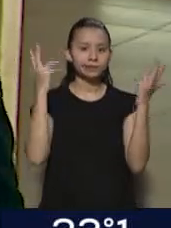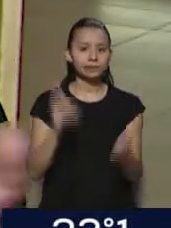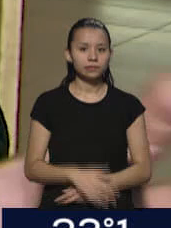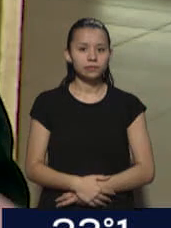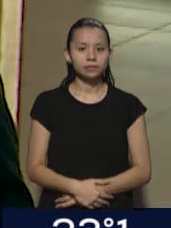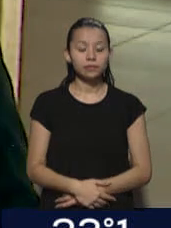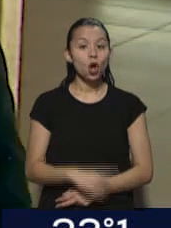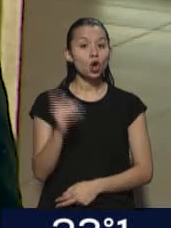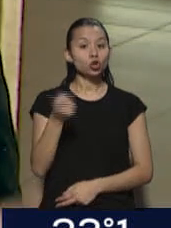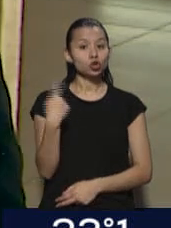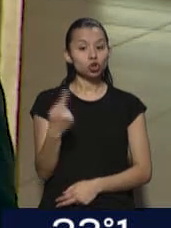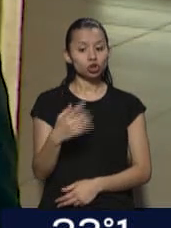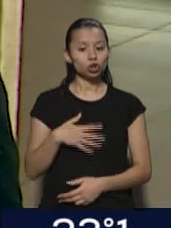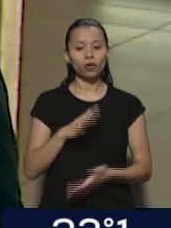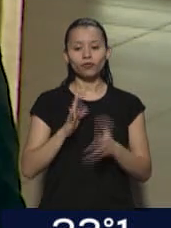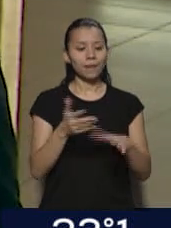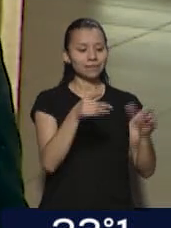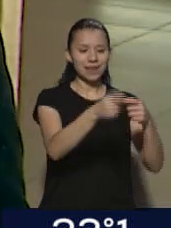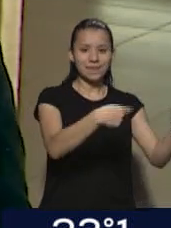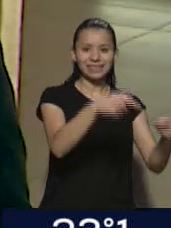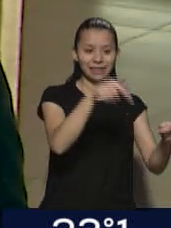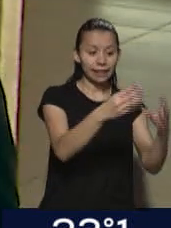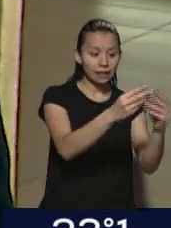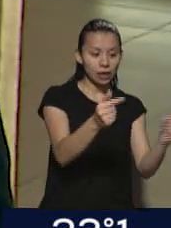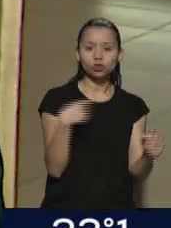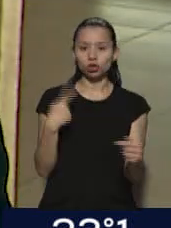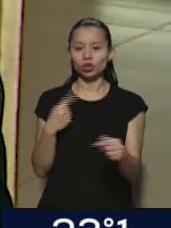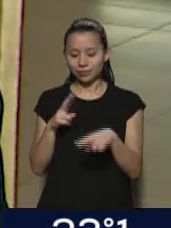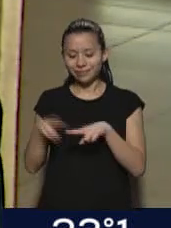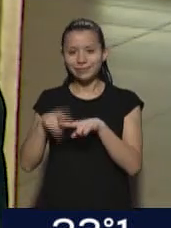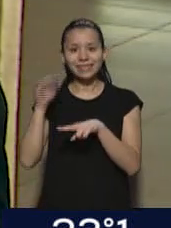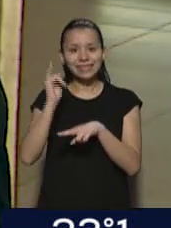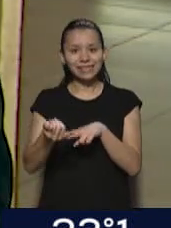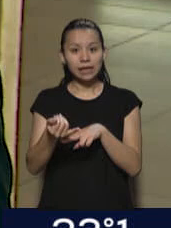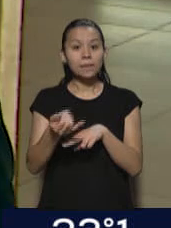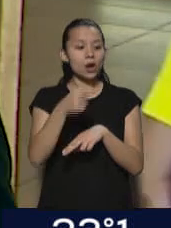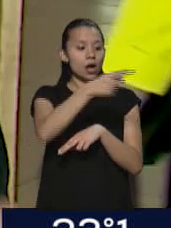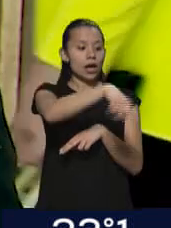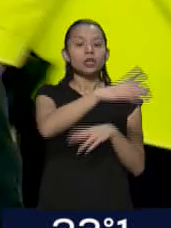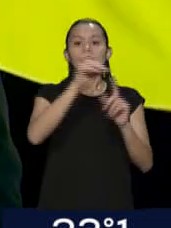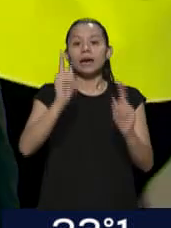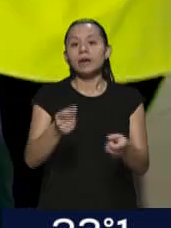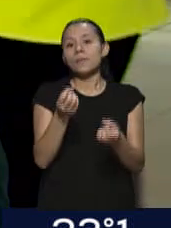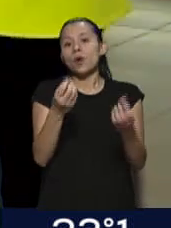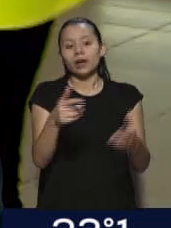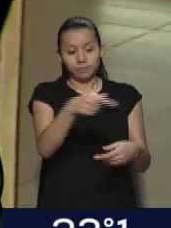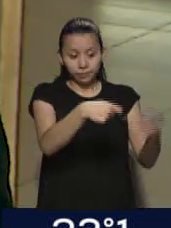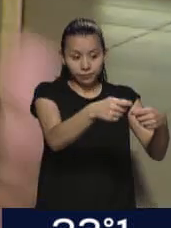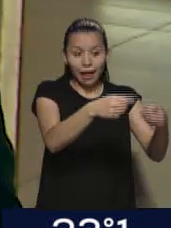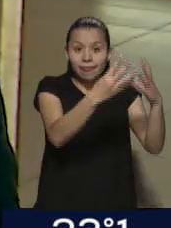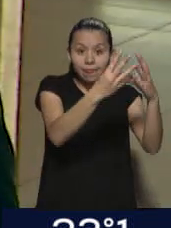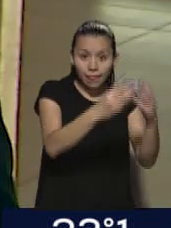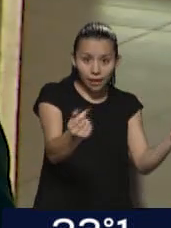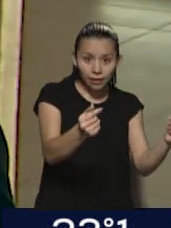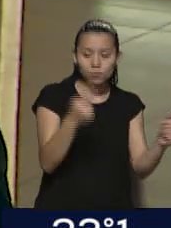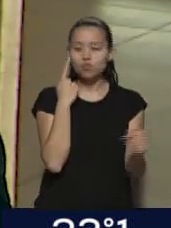que ya terminó AISAM. No pueden ir las dos simultáneas porque hay trabajos de AISAM en veredas, ¿sí? Entonces, una vez que termina AISAM, el